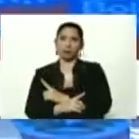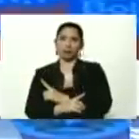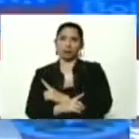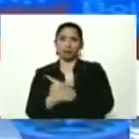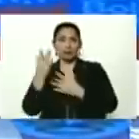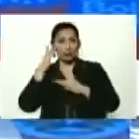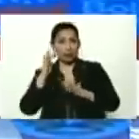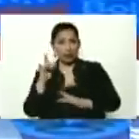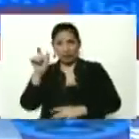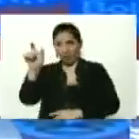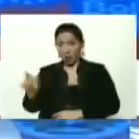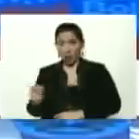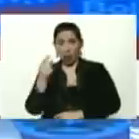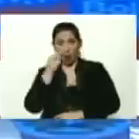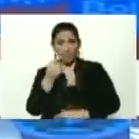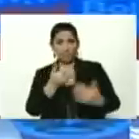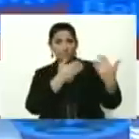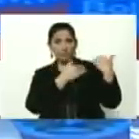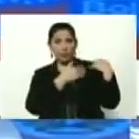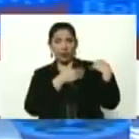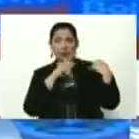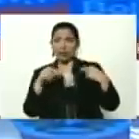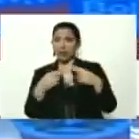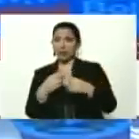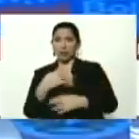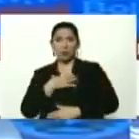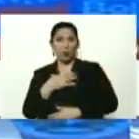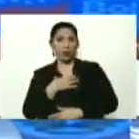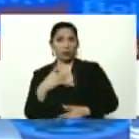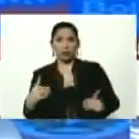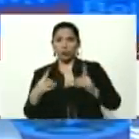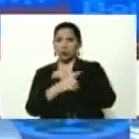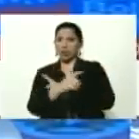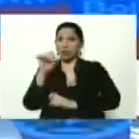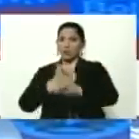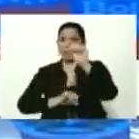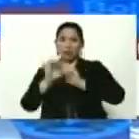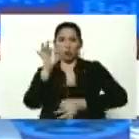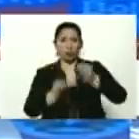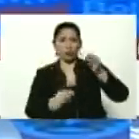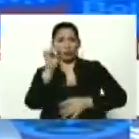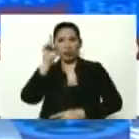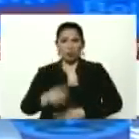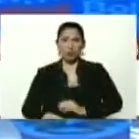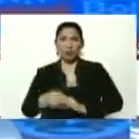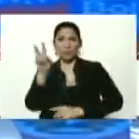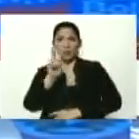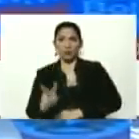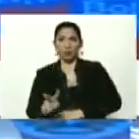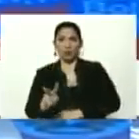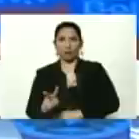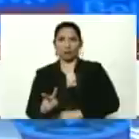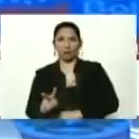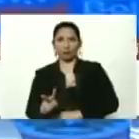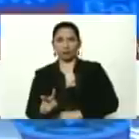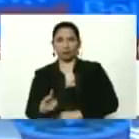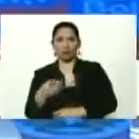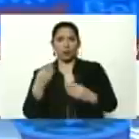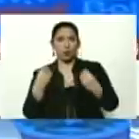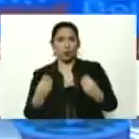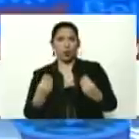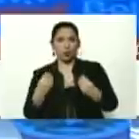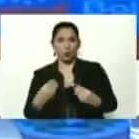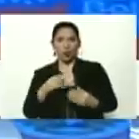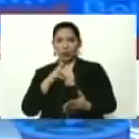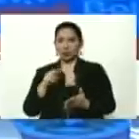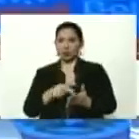salvo el Procurador General, nadie puede sustituirse en la defensa judicial y extrajudicial de Venezuela, tanto a nivel